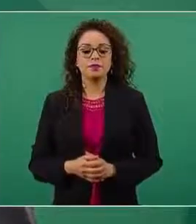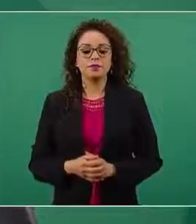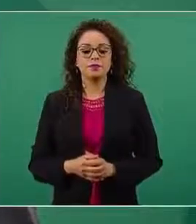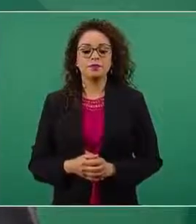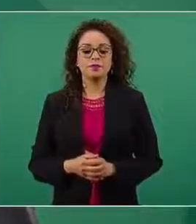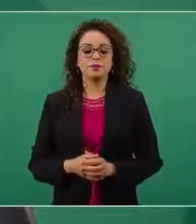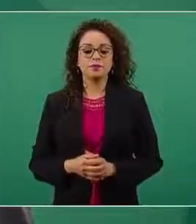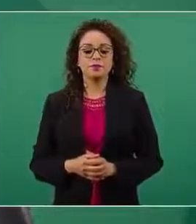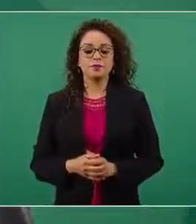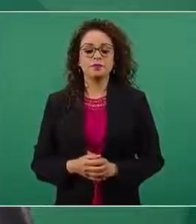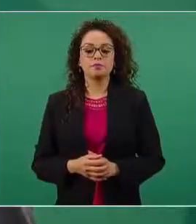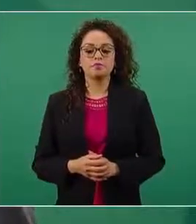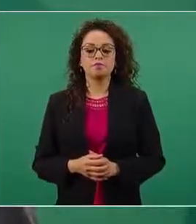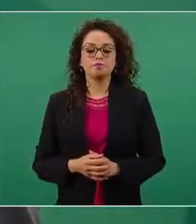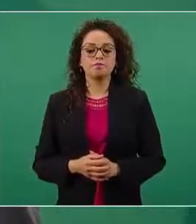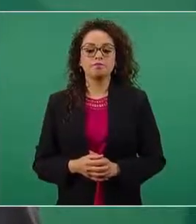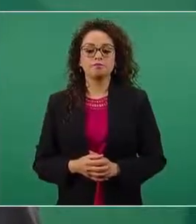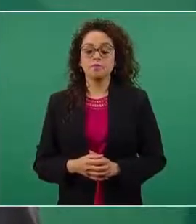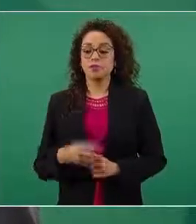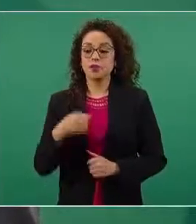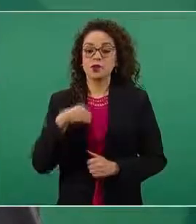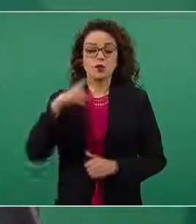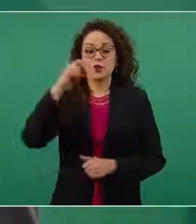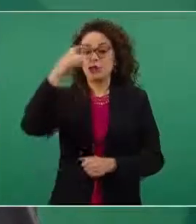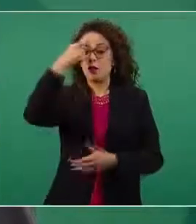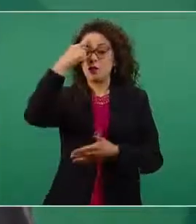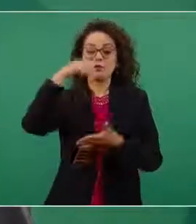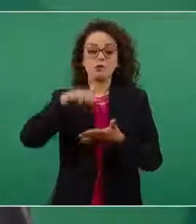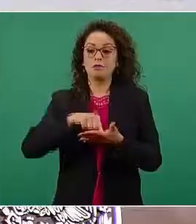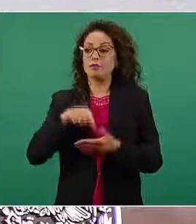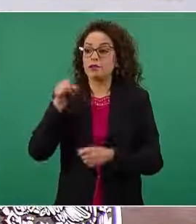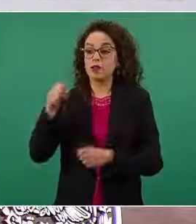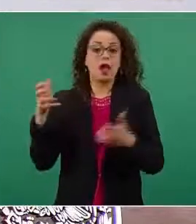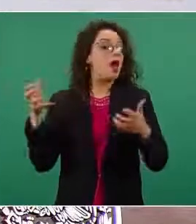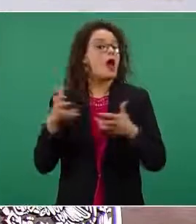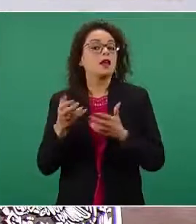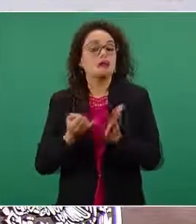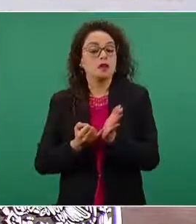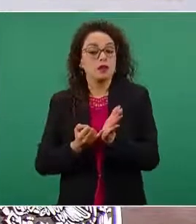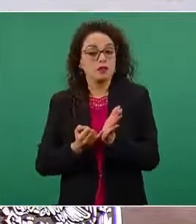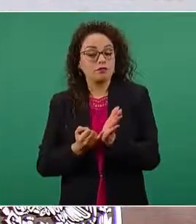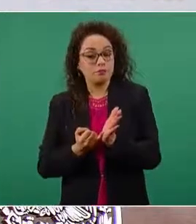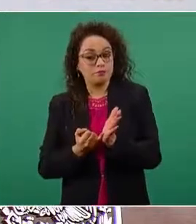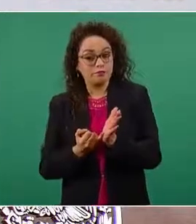no creo que él esté actuando